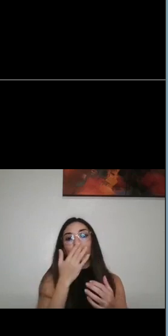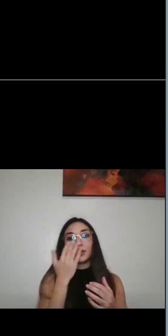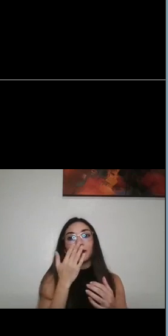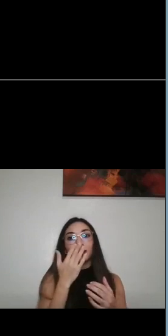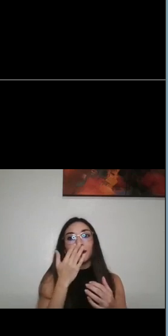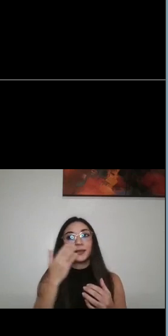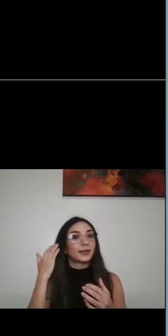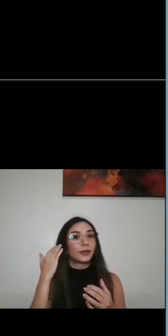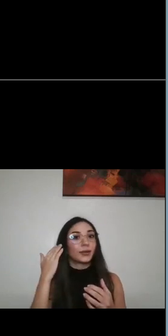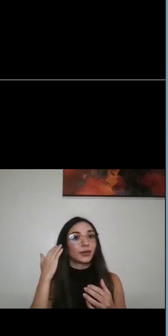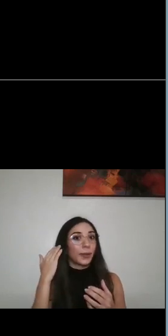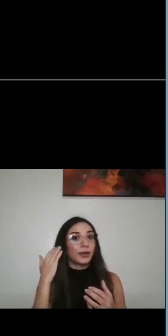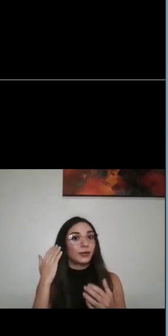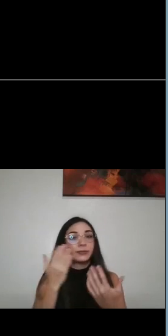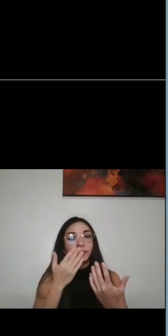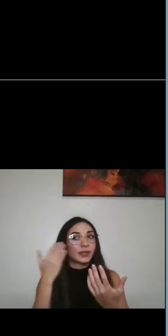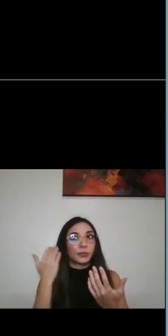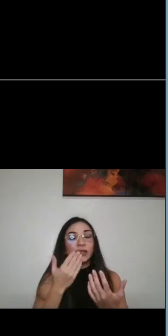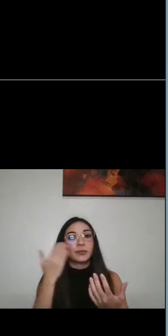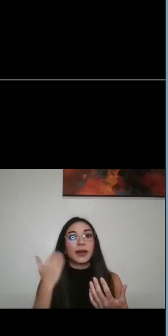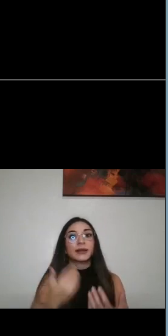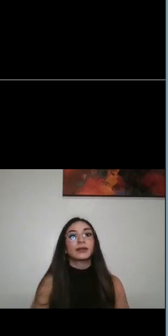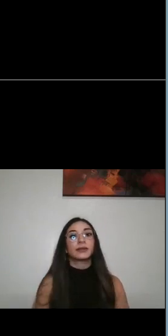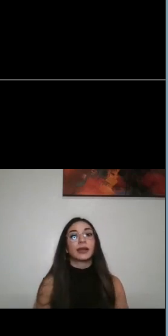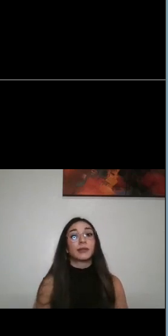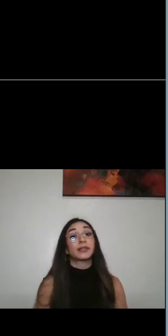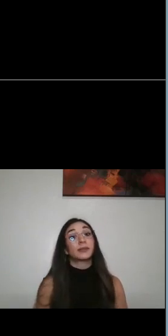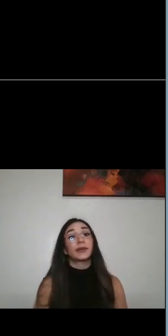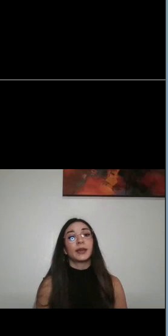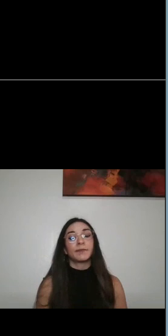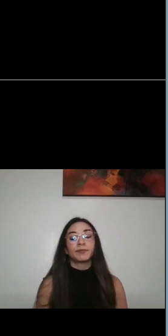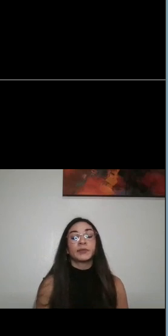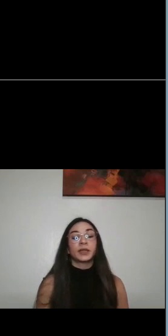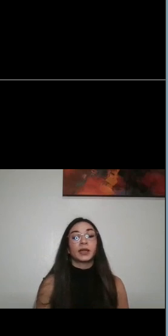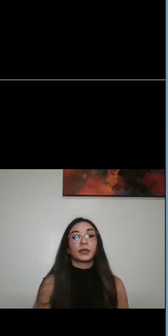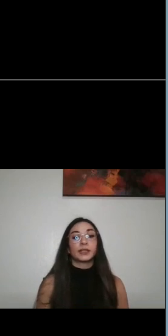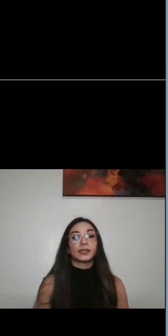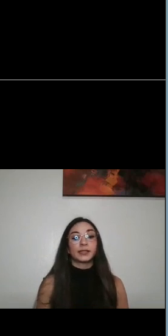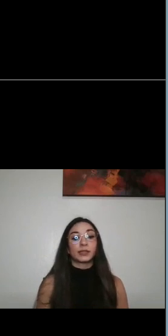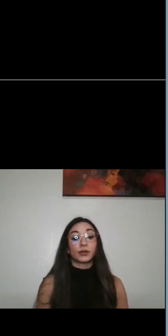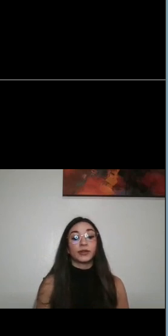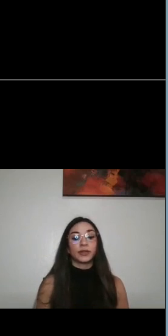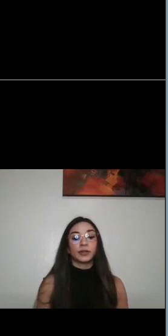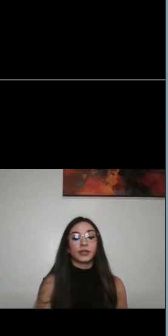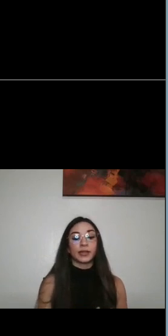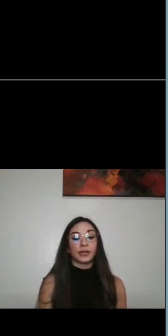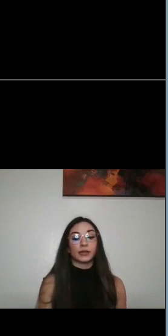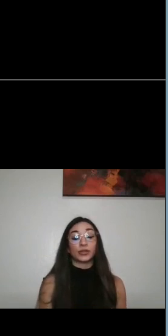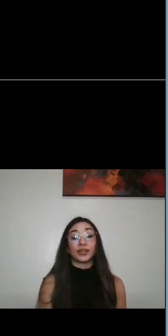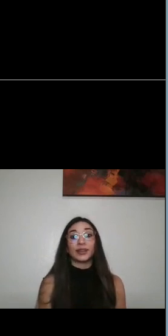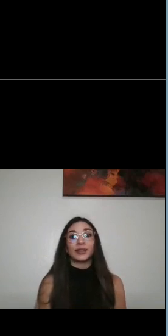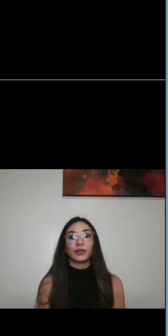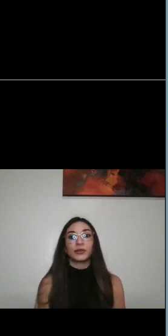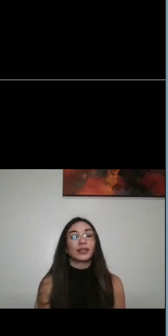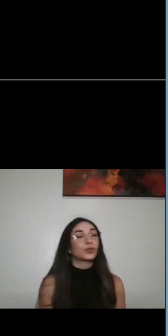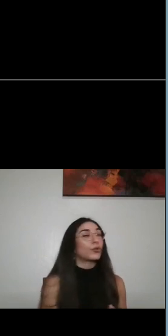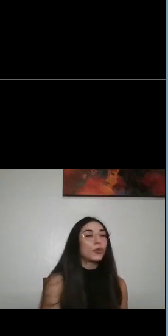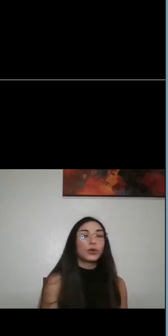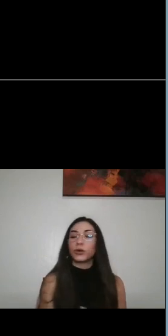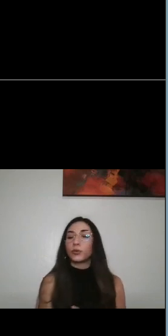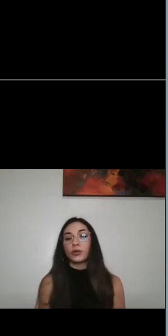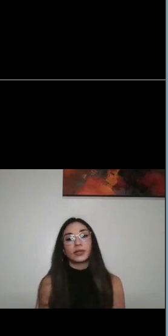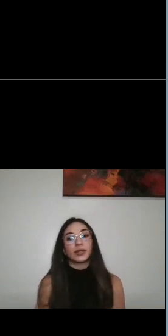le congestiona la nariz y siente el oído tapado, es porque es parte de la misma vía. Entonces, son afectaciones que suceden en niños, que